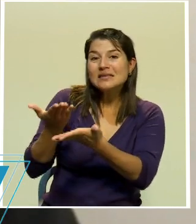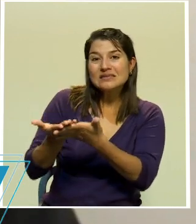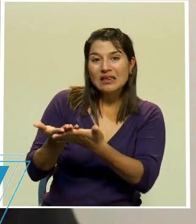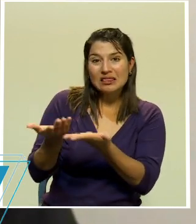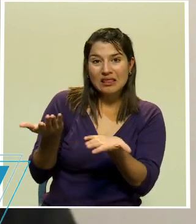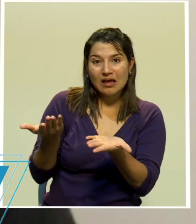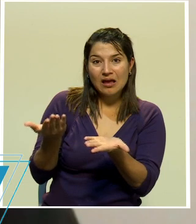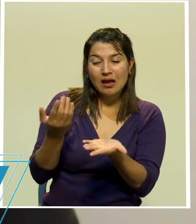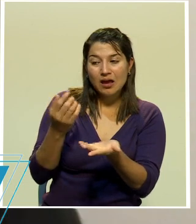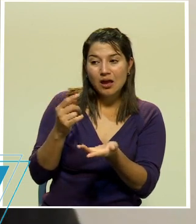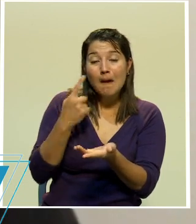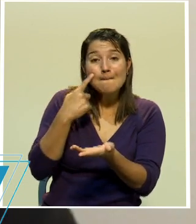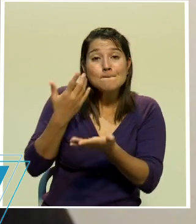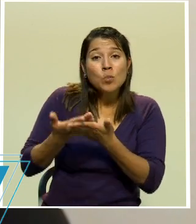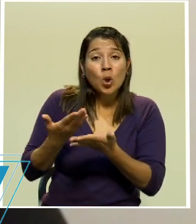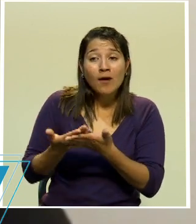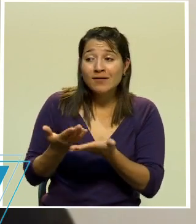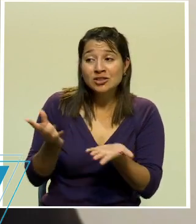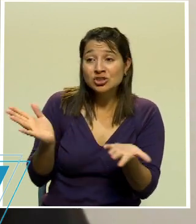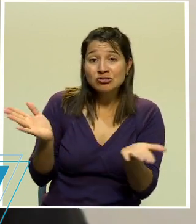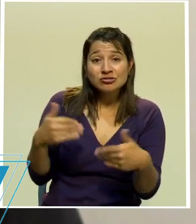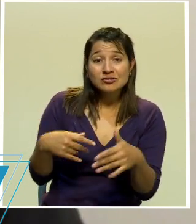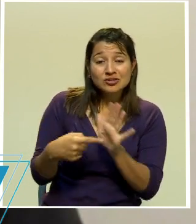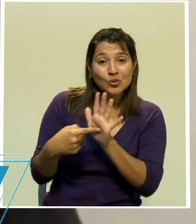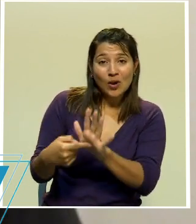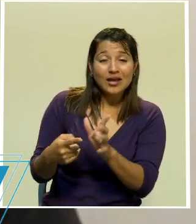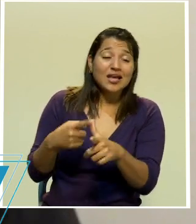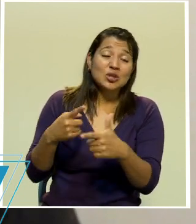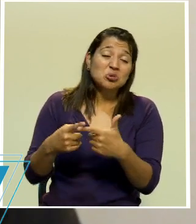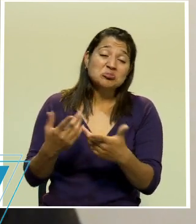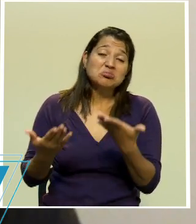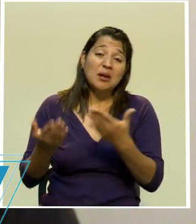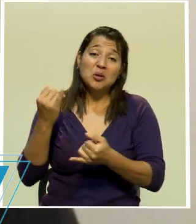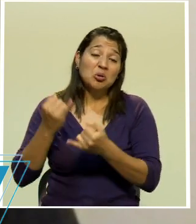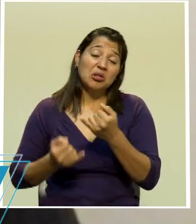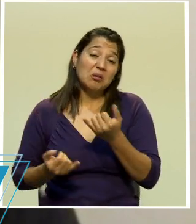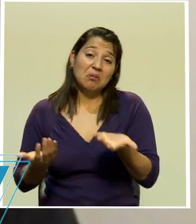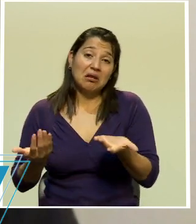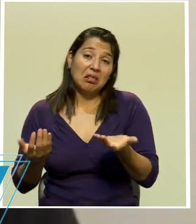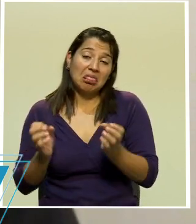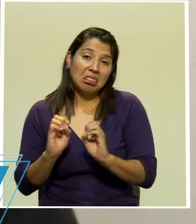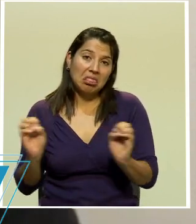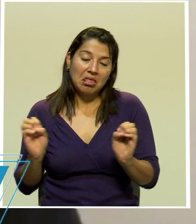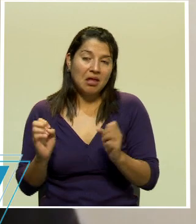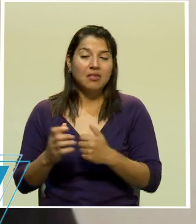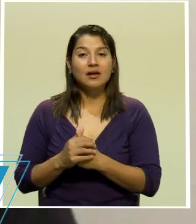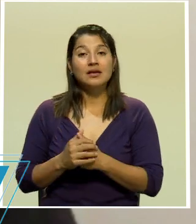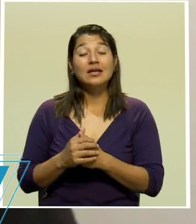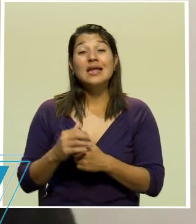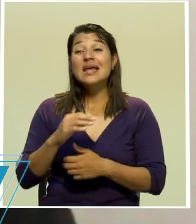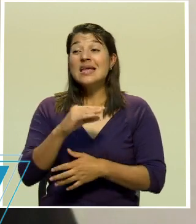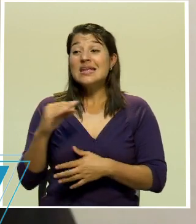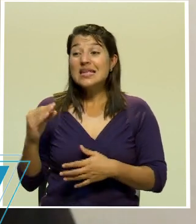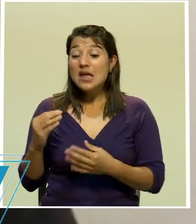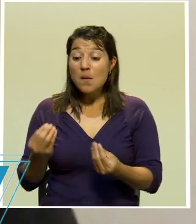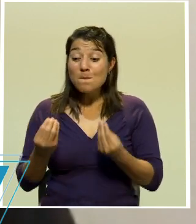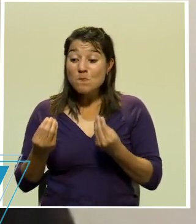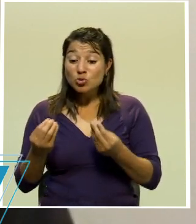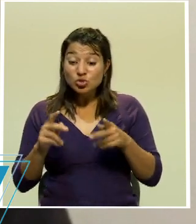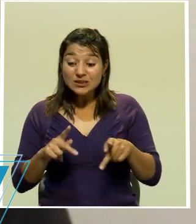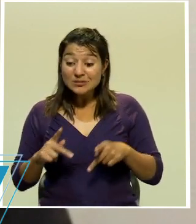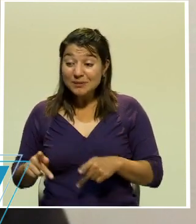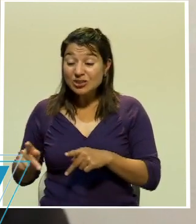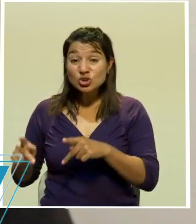entonces es muy posible que eso no vaya a ningún lado. En el caso del descontento social, eso sí puede ser mucho